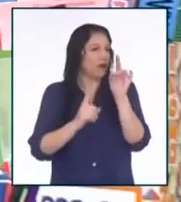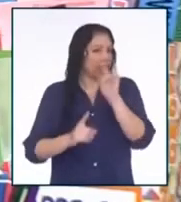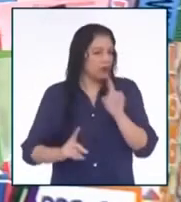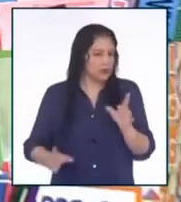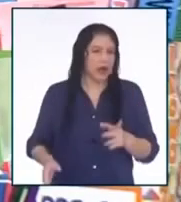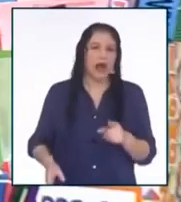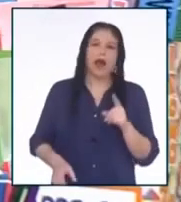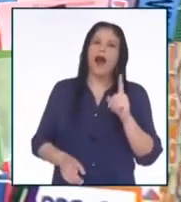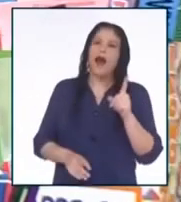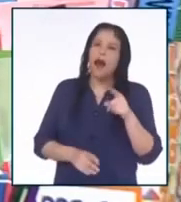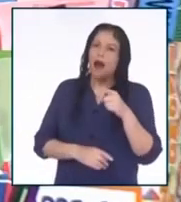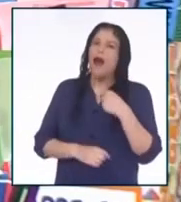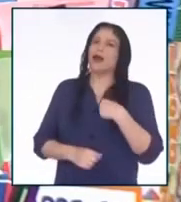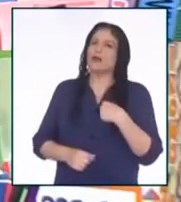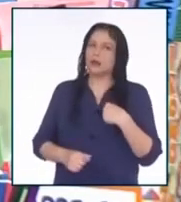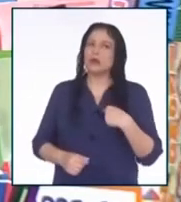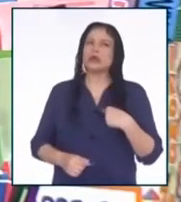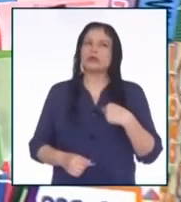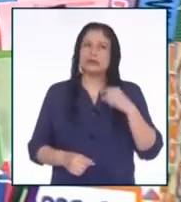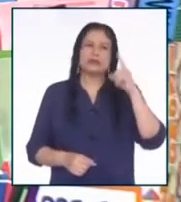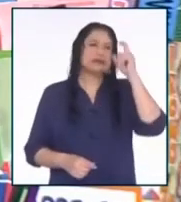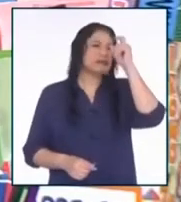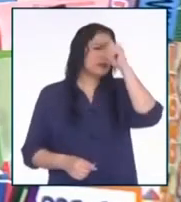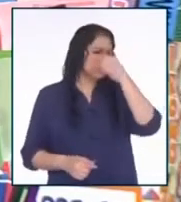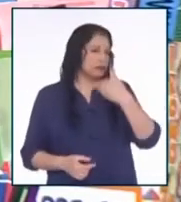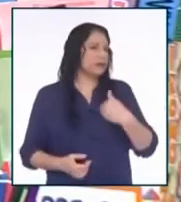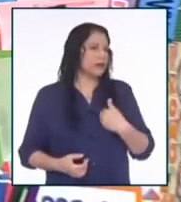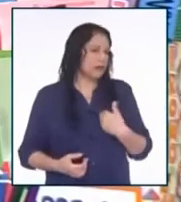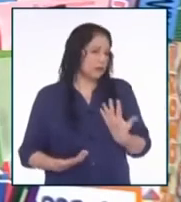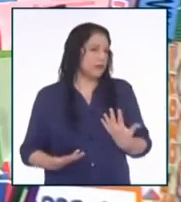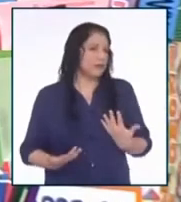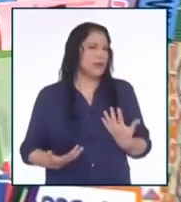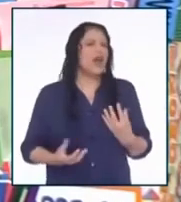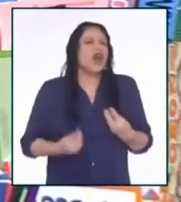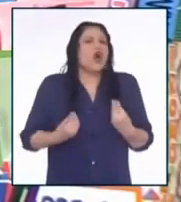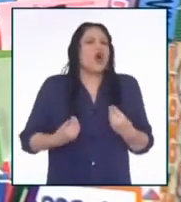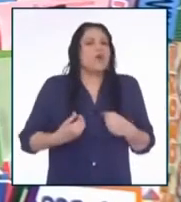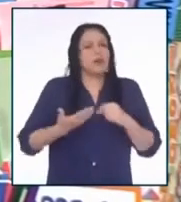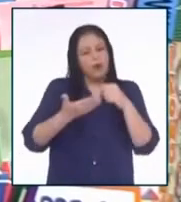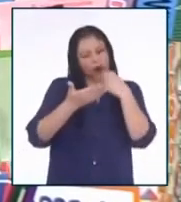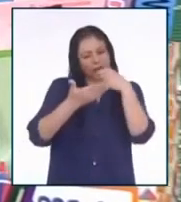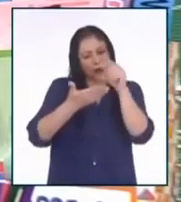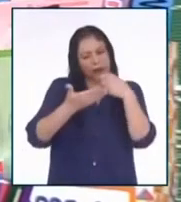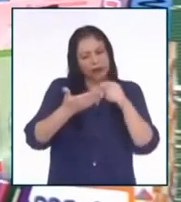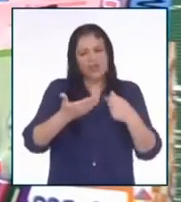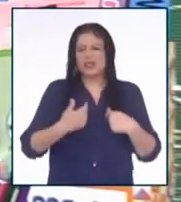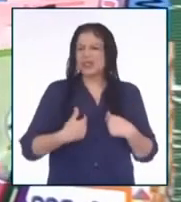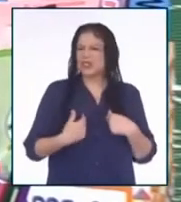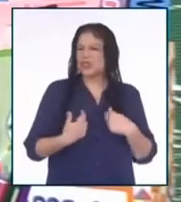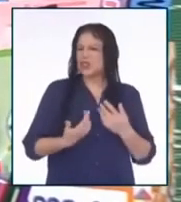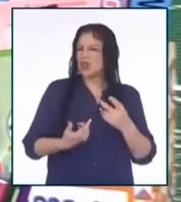Creo que aquí sí tengo algunas dificultades, profesora. ¿Cómo poder revisar un texto si